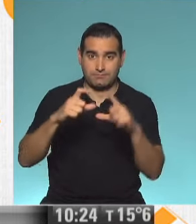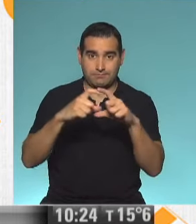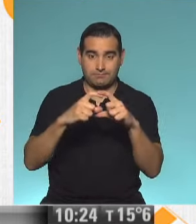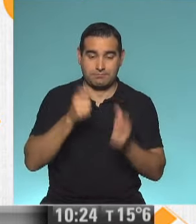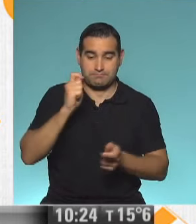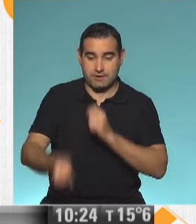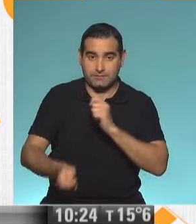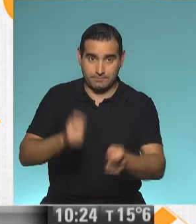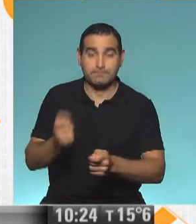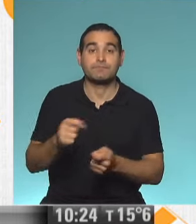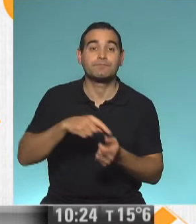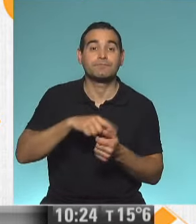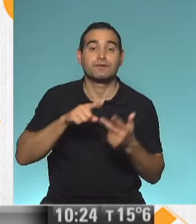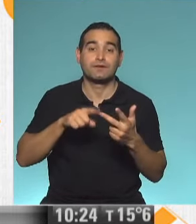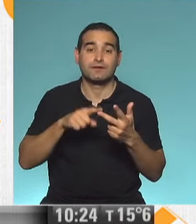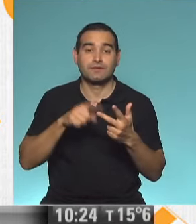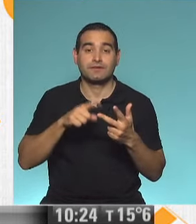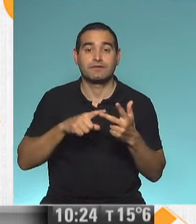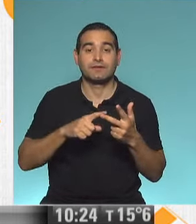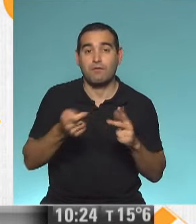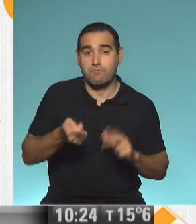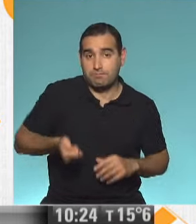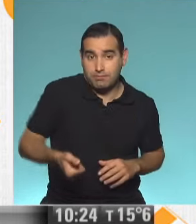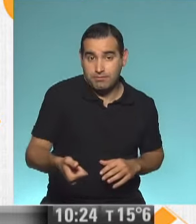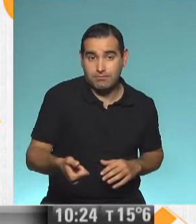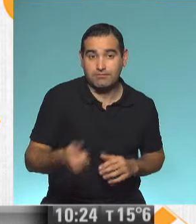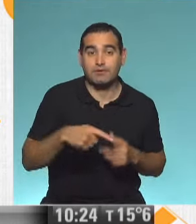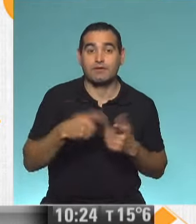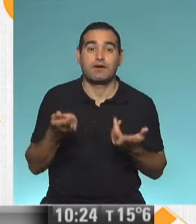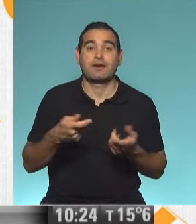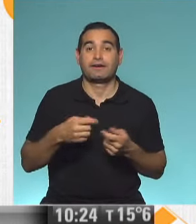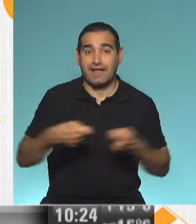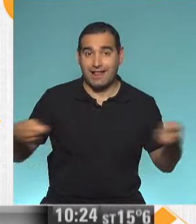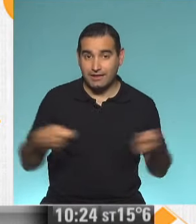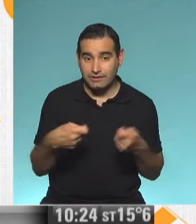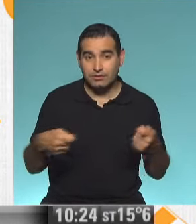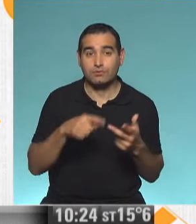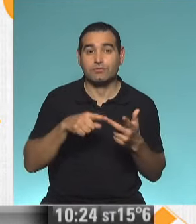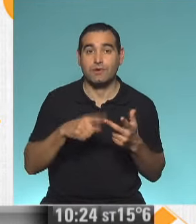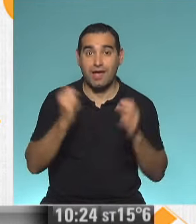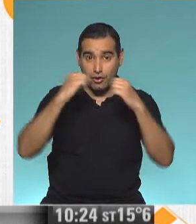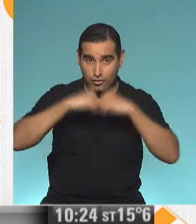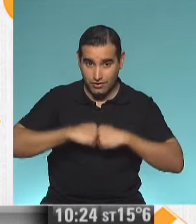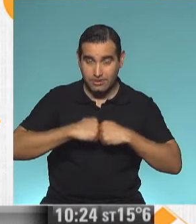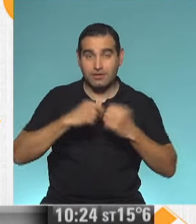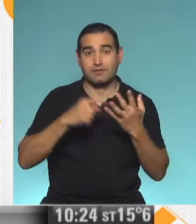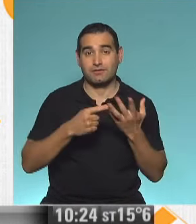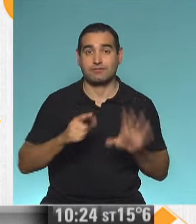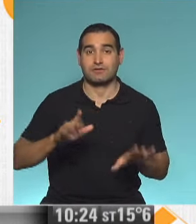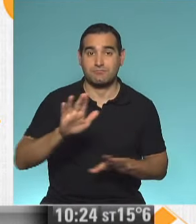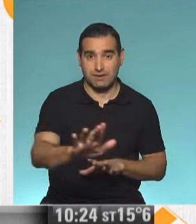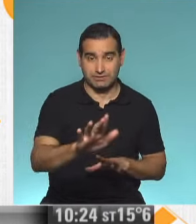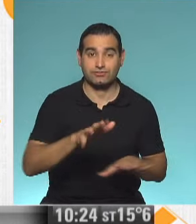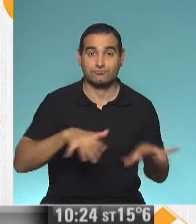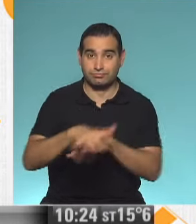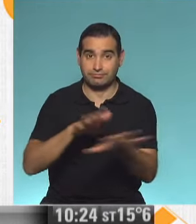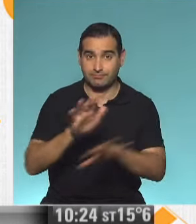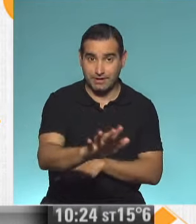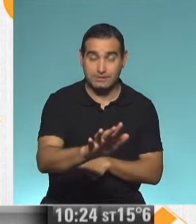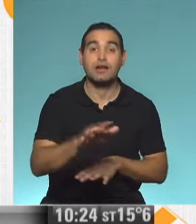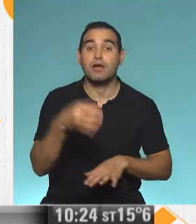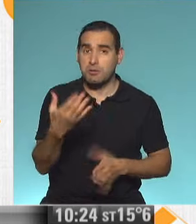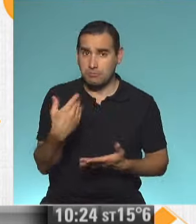acercarse. A las canicas o a la bolita. Al elástico, a la escondida que recién jugamos. Y la mancha. Los chicos y las chicas de primero nos